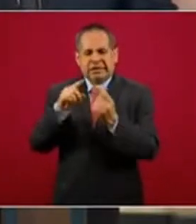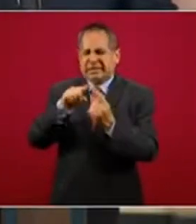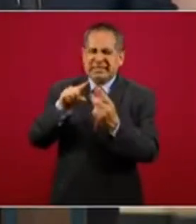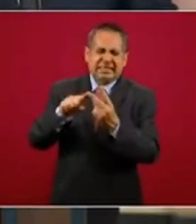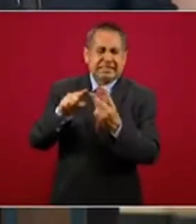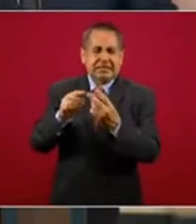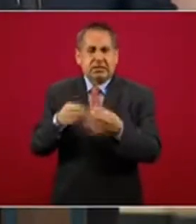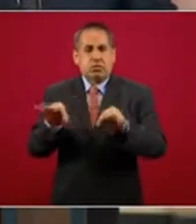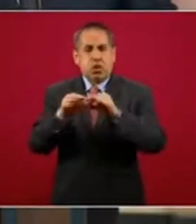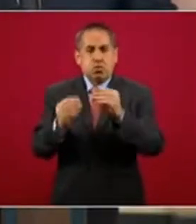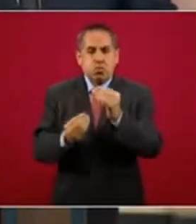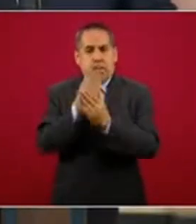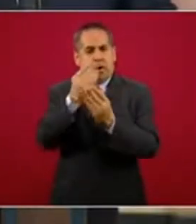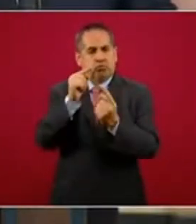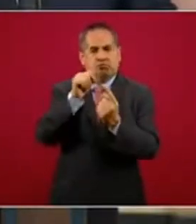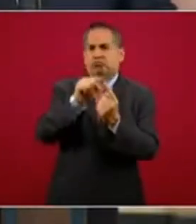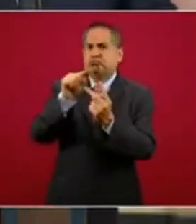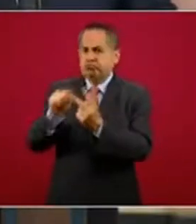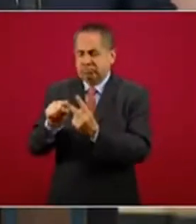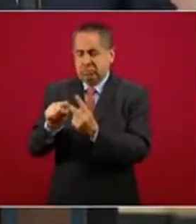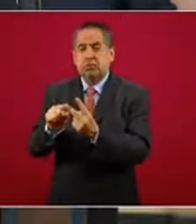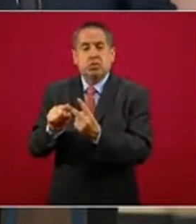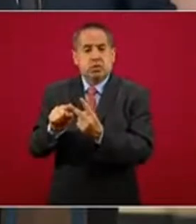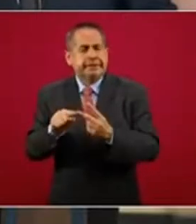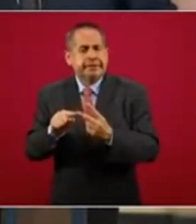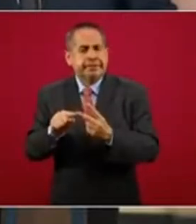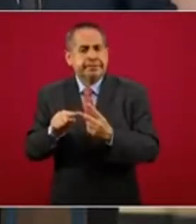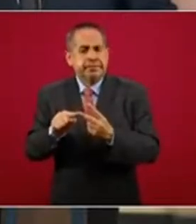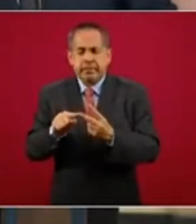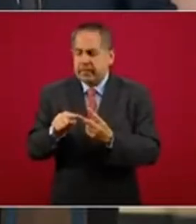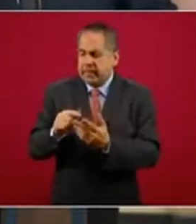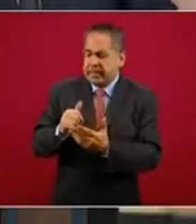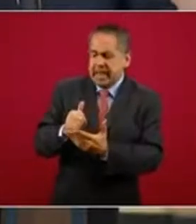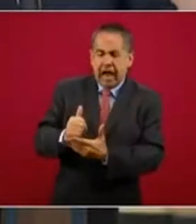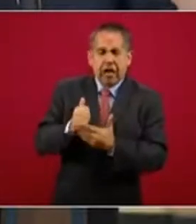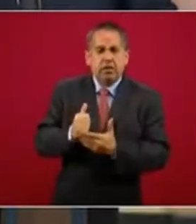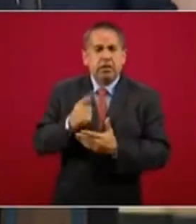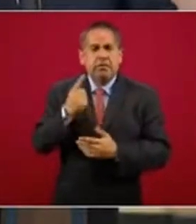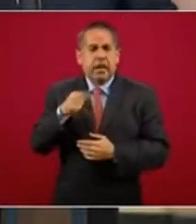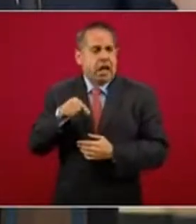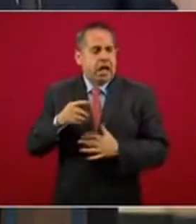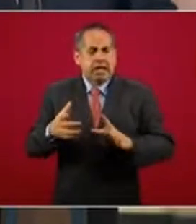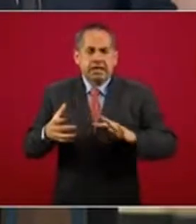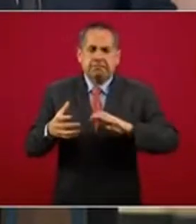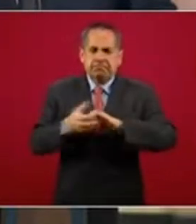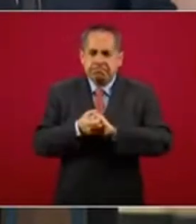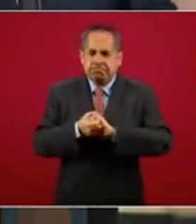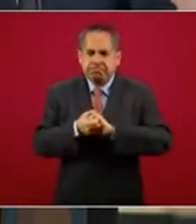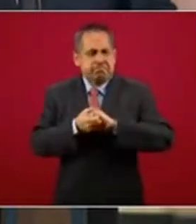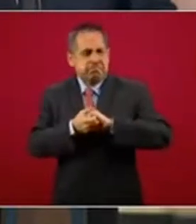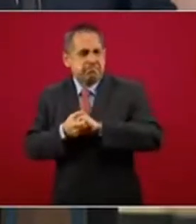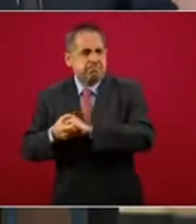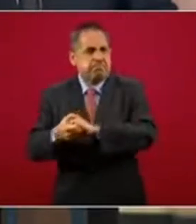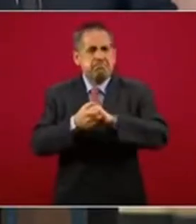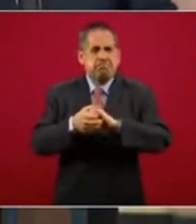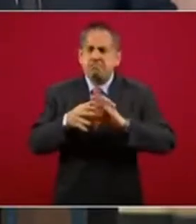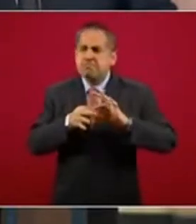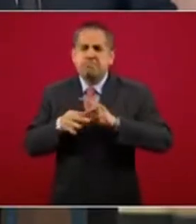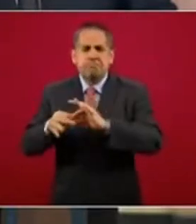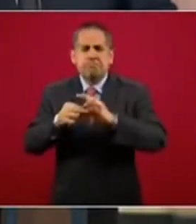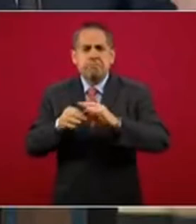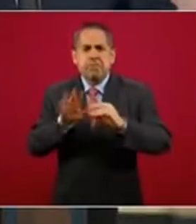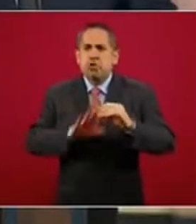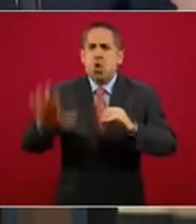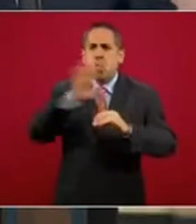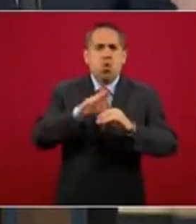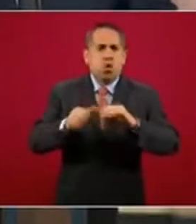Nadie sabe aquí lo que es paz, nunca la han tenido. Yo hablo sobre el poder, carnal. El único modo de que ganemos